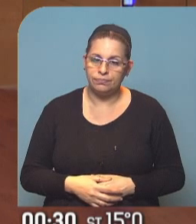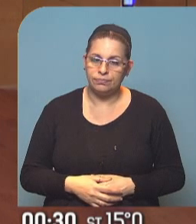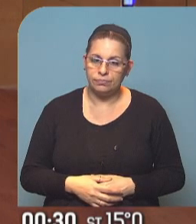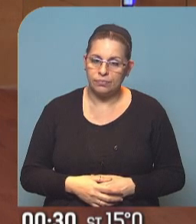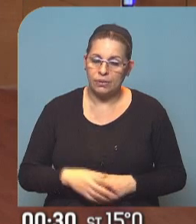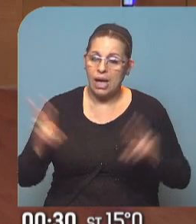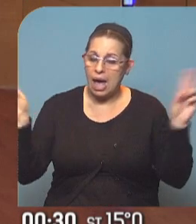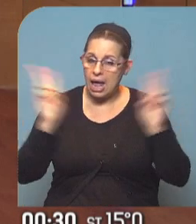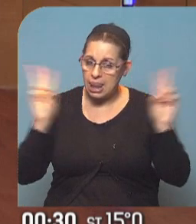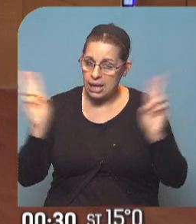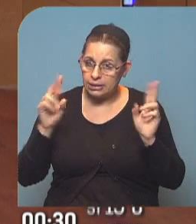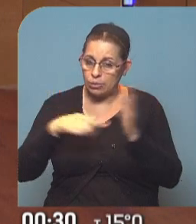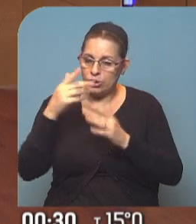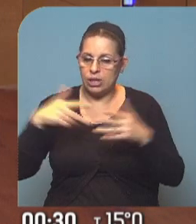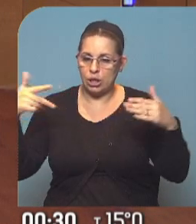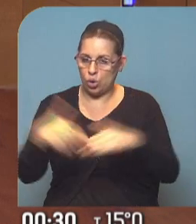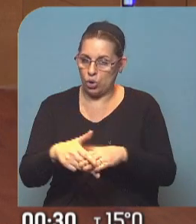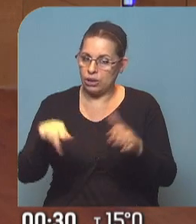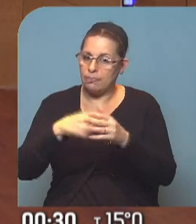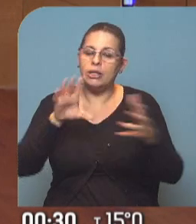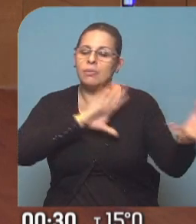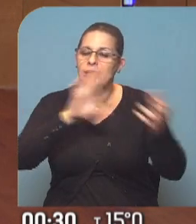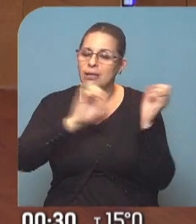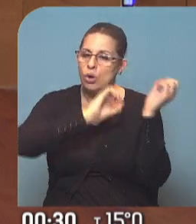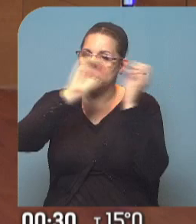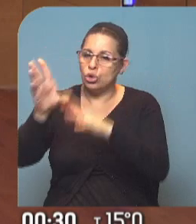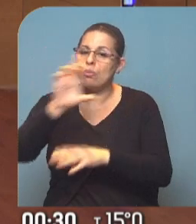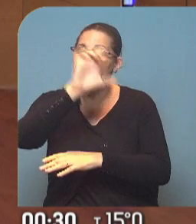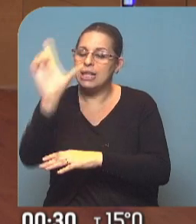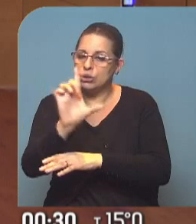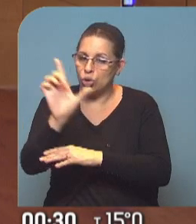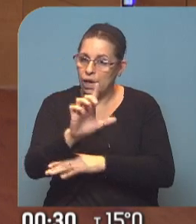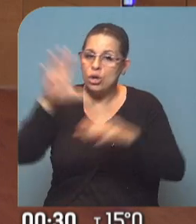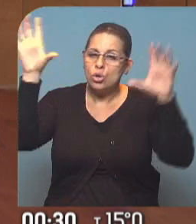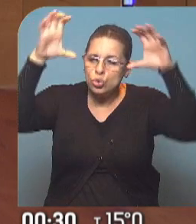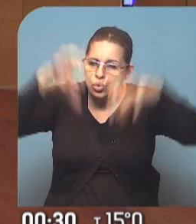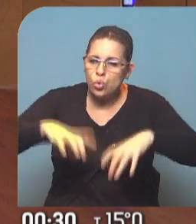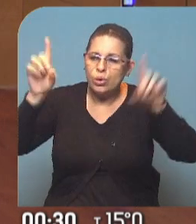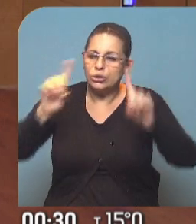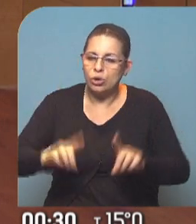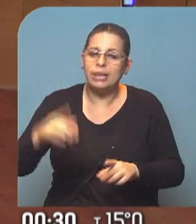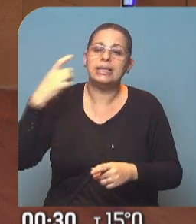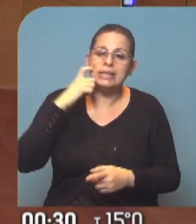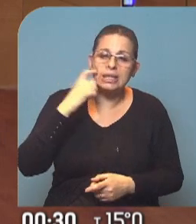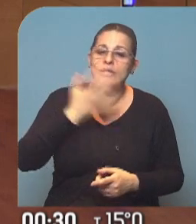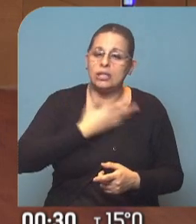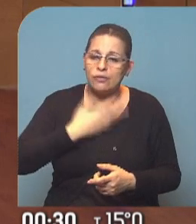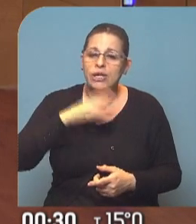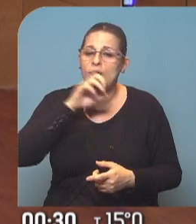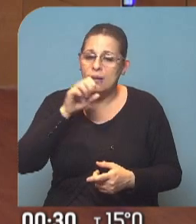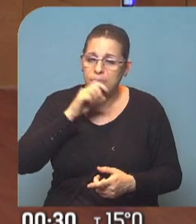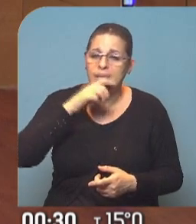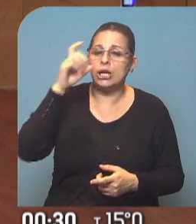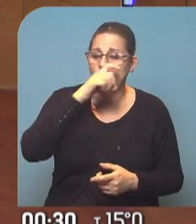y ha cesado el aviso de alerta para la ciudad de Buenos Aires, pero el mal tiempo se ha trasladado hacia el litoral. Por lo tanto, lluvias y tormentas fuertes en Entre Ríos, Santa Fe, Río de la Plata, centro y sur